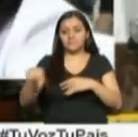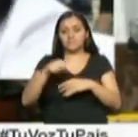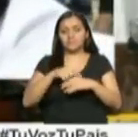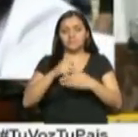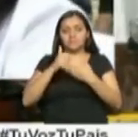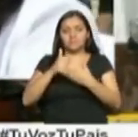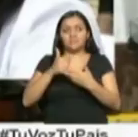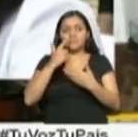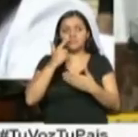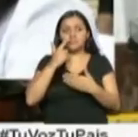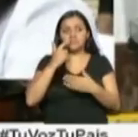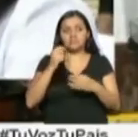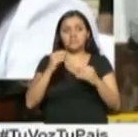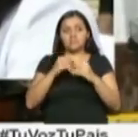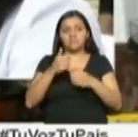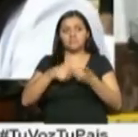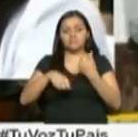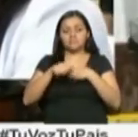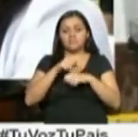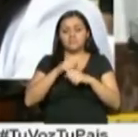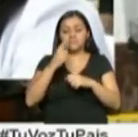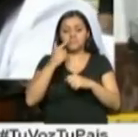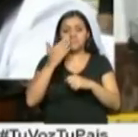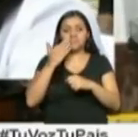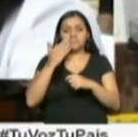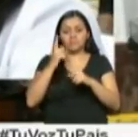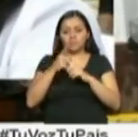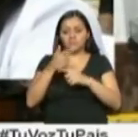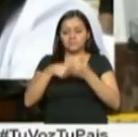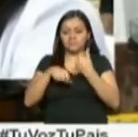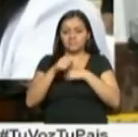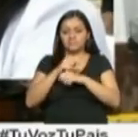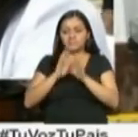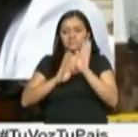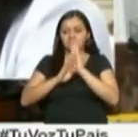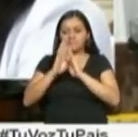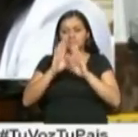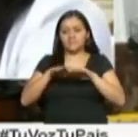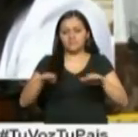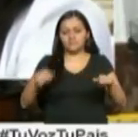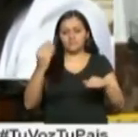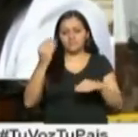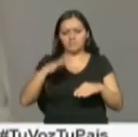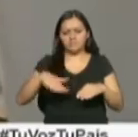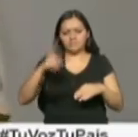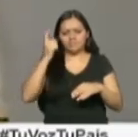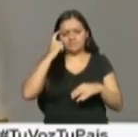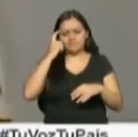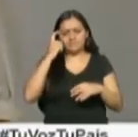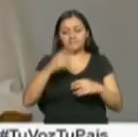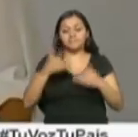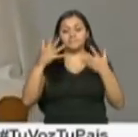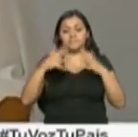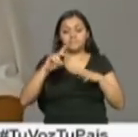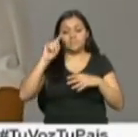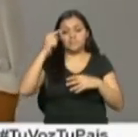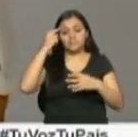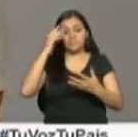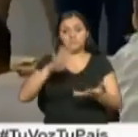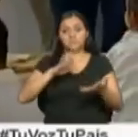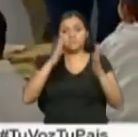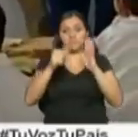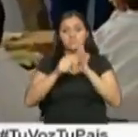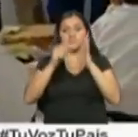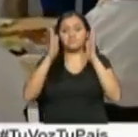tus padres que tanto han hecho por ti. Y ese debe ser el objetivo de todos nuestros jóvenes. Durante el gobierno de la